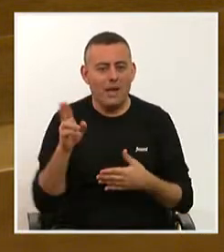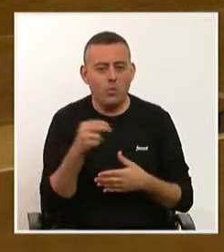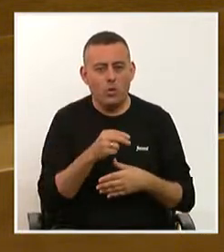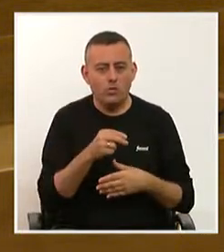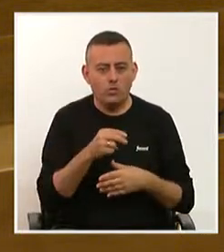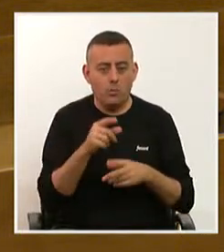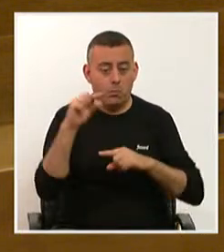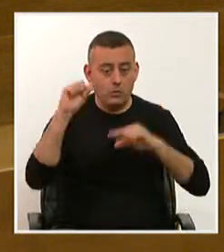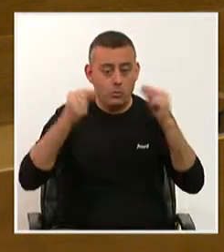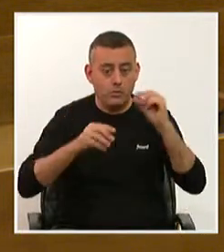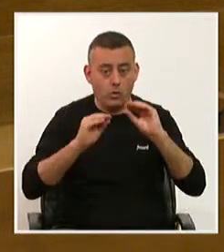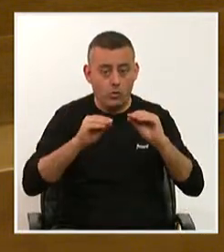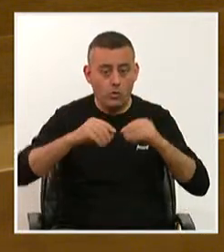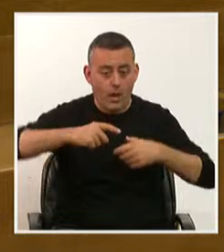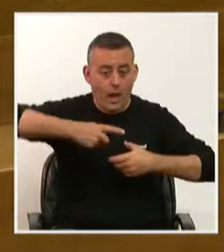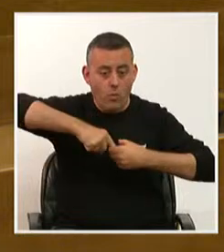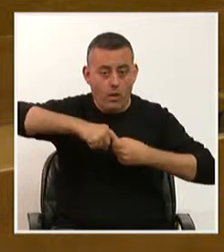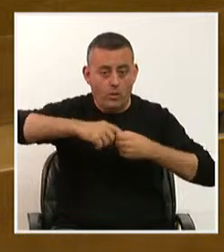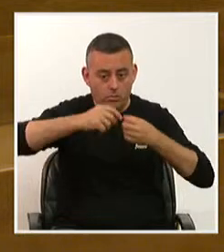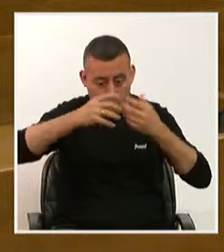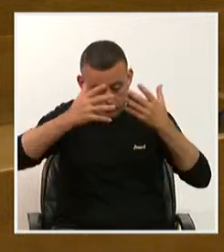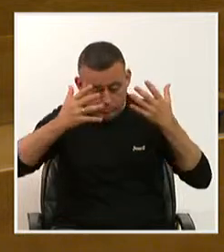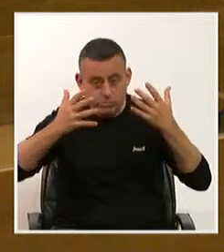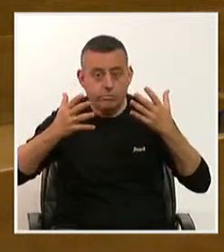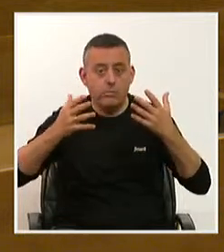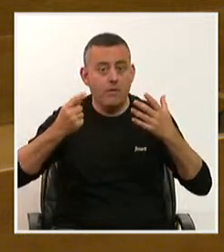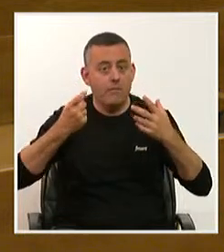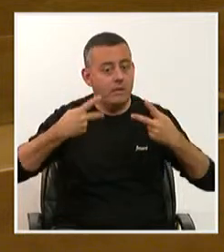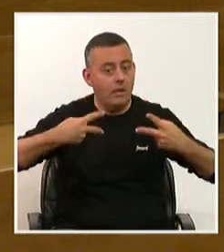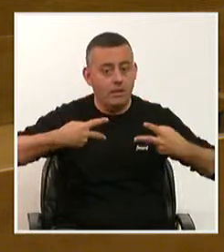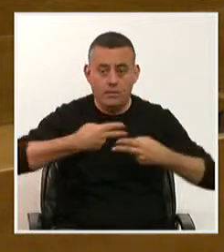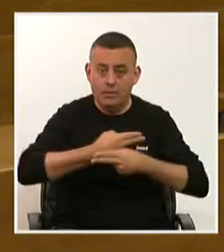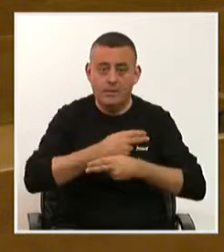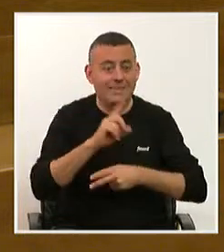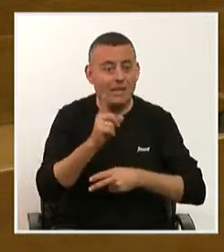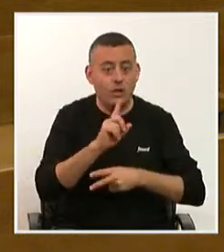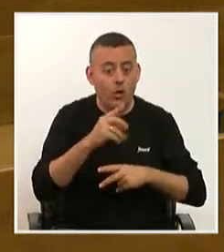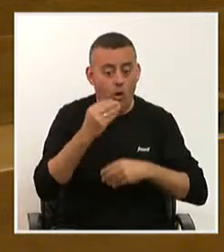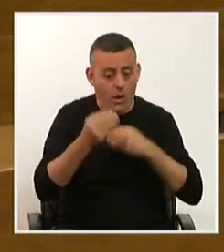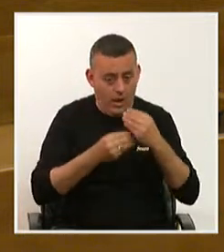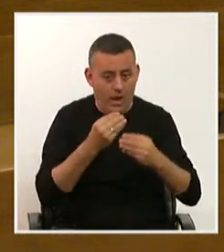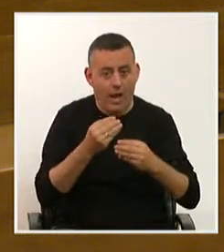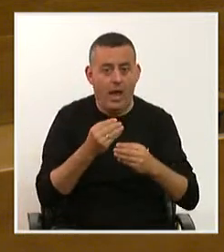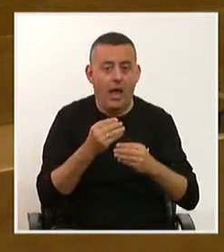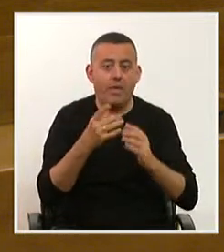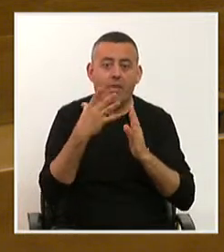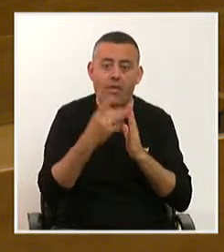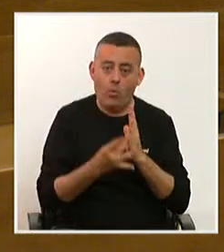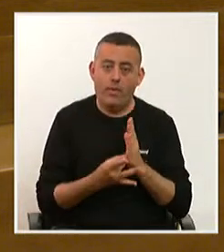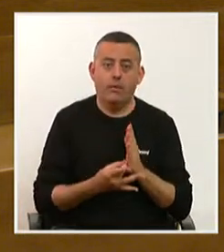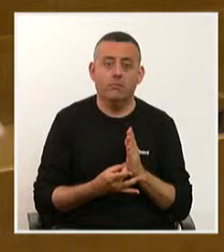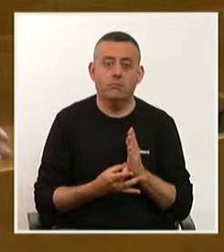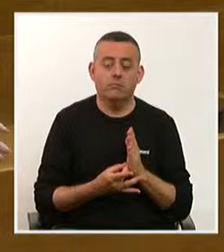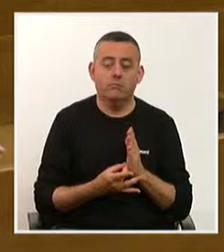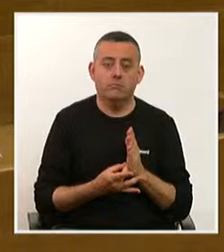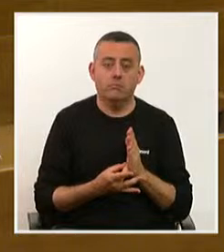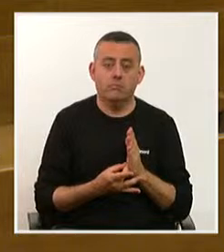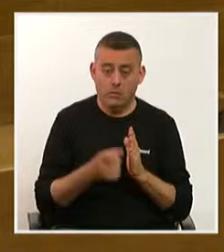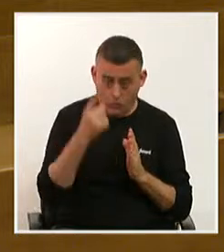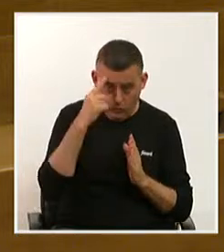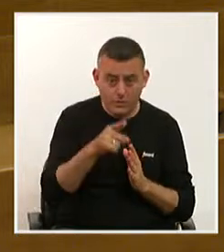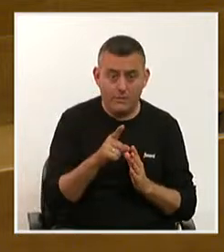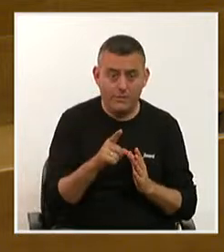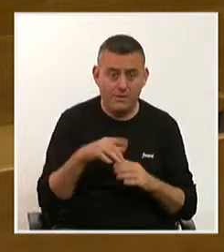que van que retar si noen gener de con Van asumir van entrar al Go saben